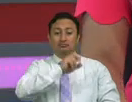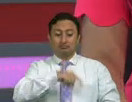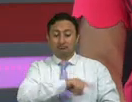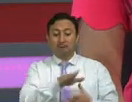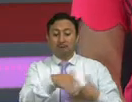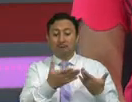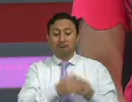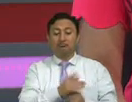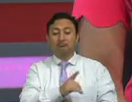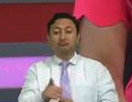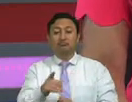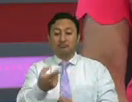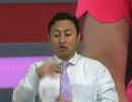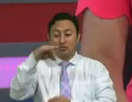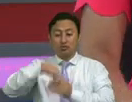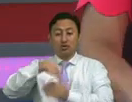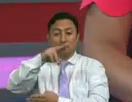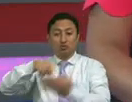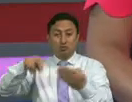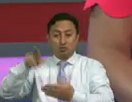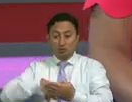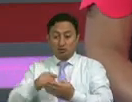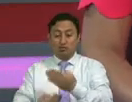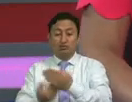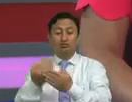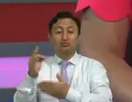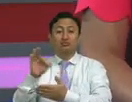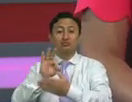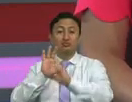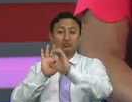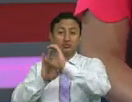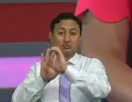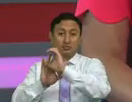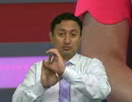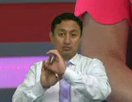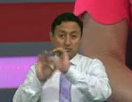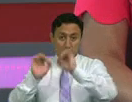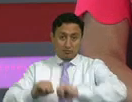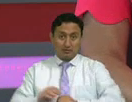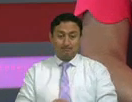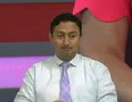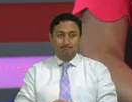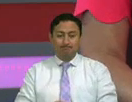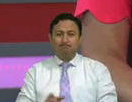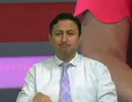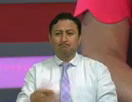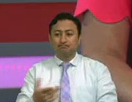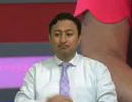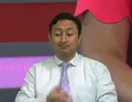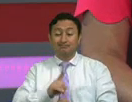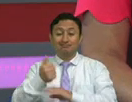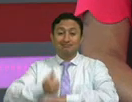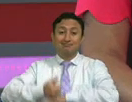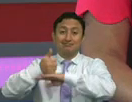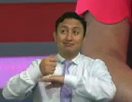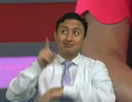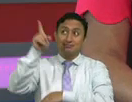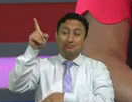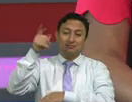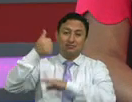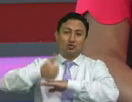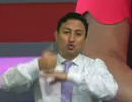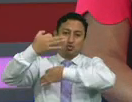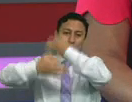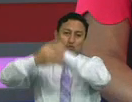que el conteo de votos nulos para elegir al nuevo consejo de participación ciudadana y control social será resuelto por el tribunal